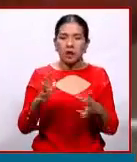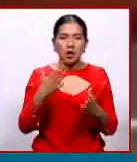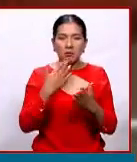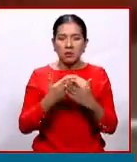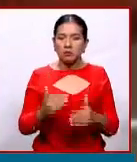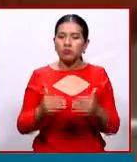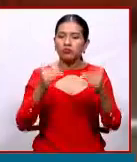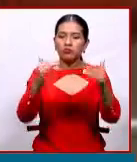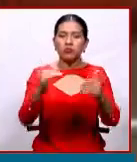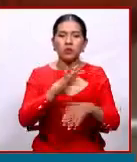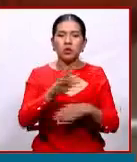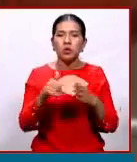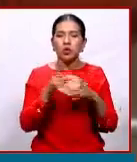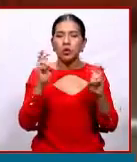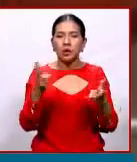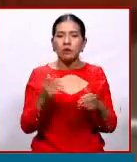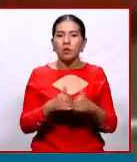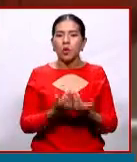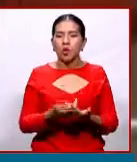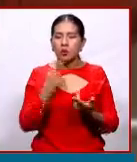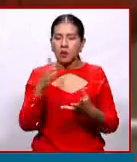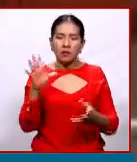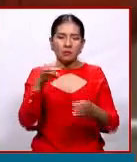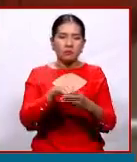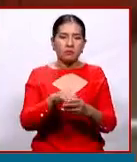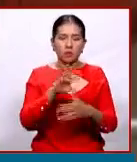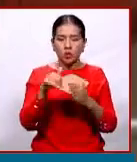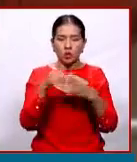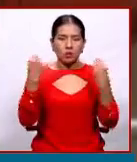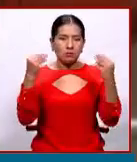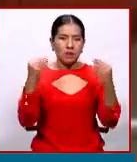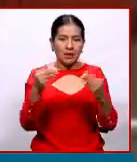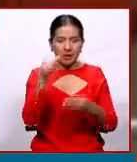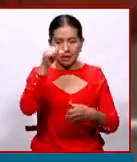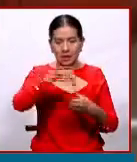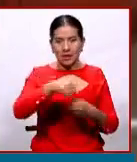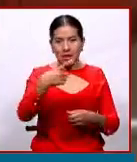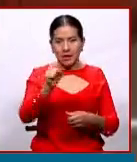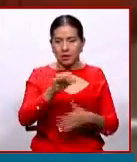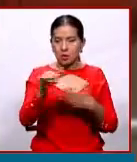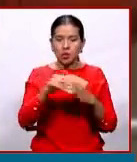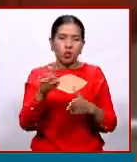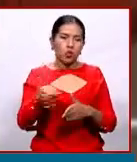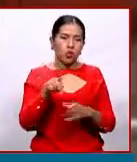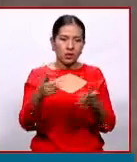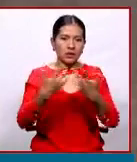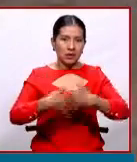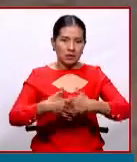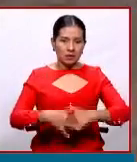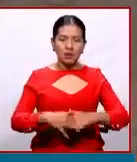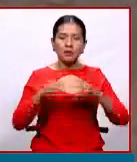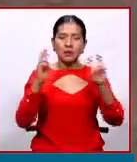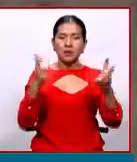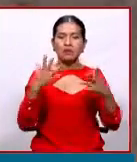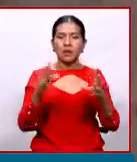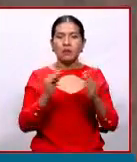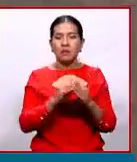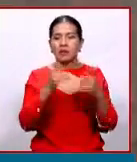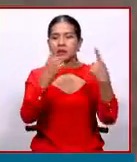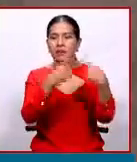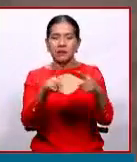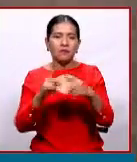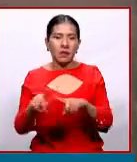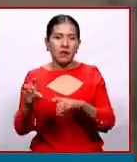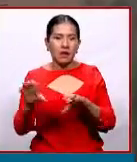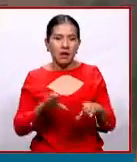un récord en cuanto a lo que es ingresos por venta de gas, en cuanto a lo que son utilidades como empresa, y eso tiene que ver con una gestión comercial